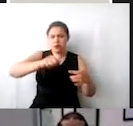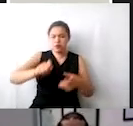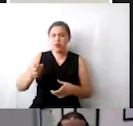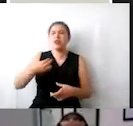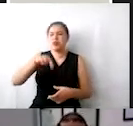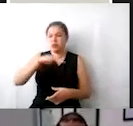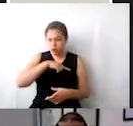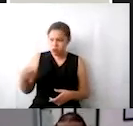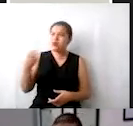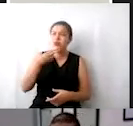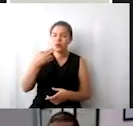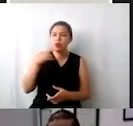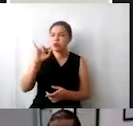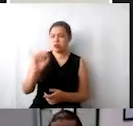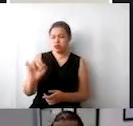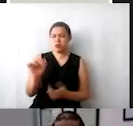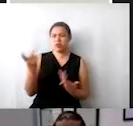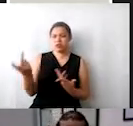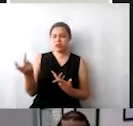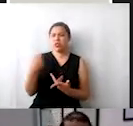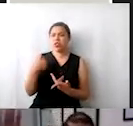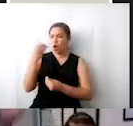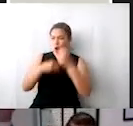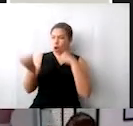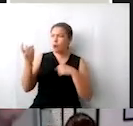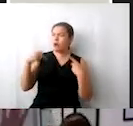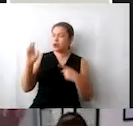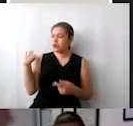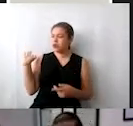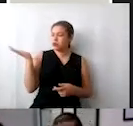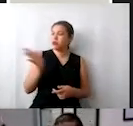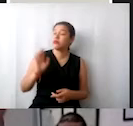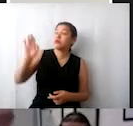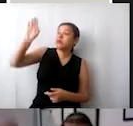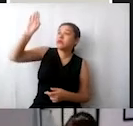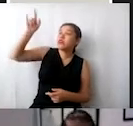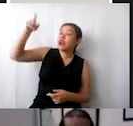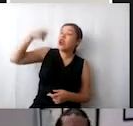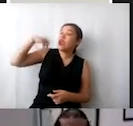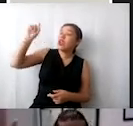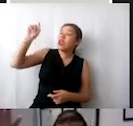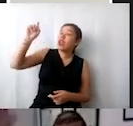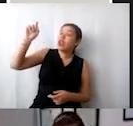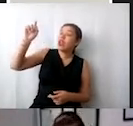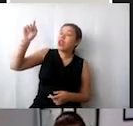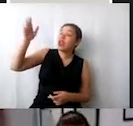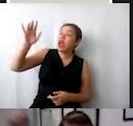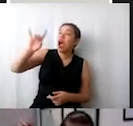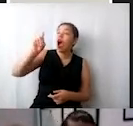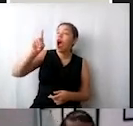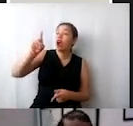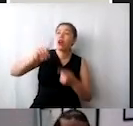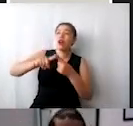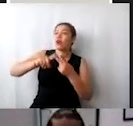uno como consumidor de los alimentos, pues basta levantar la mano, joven, una agua,